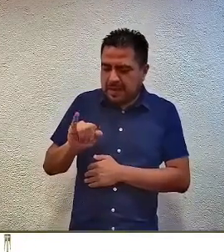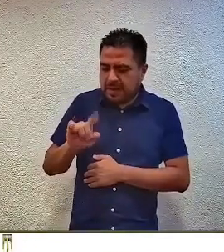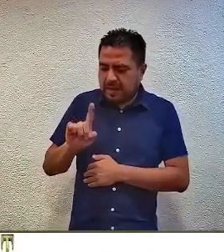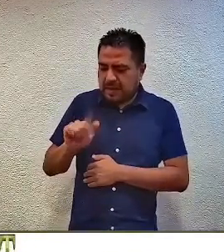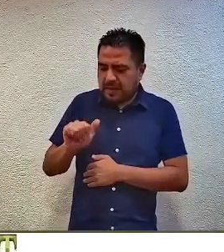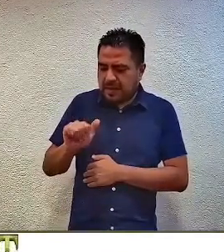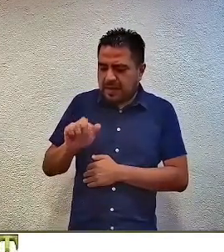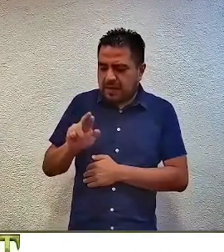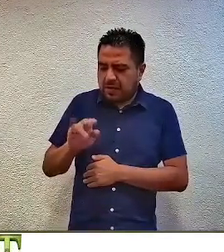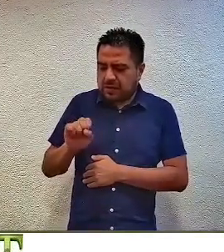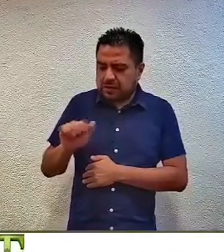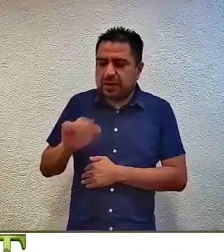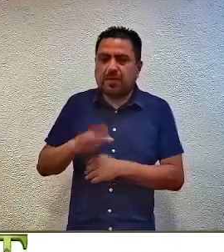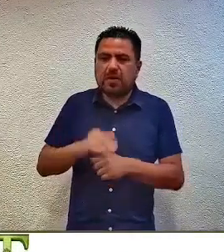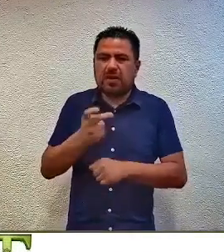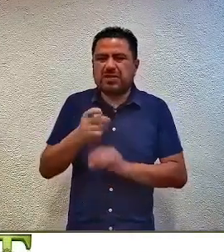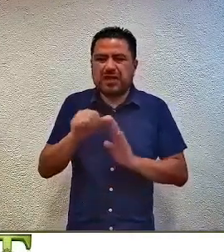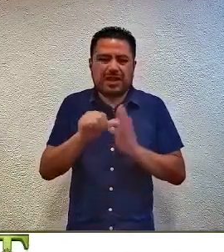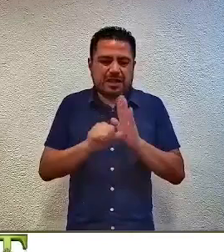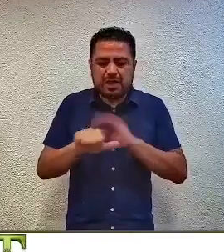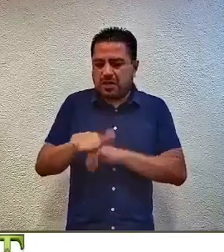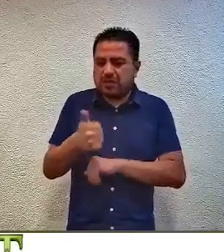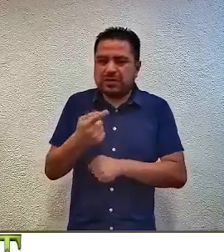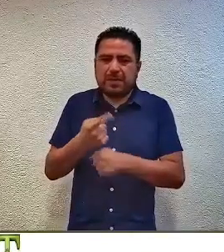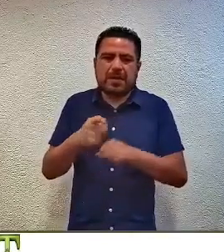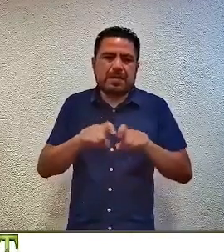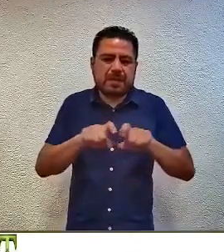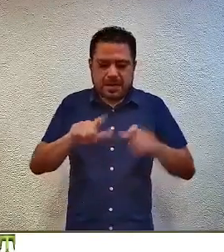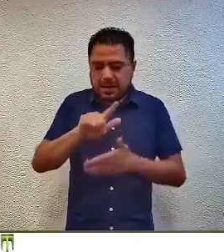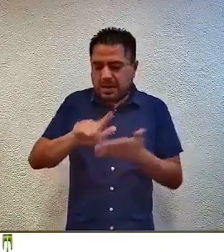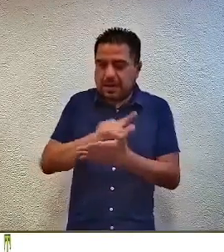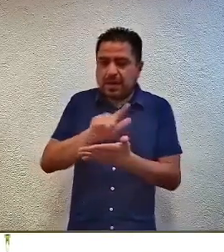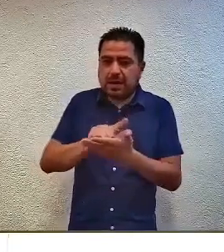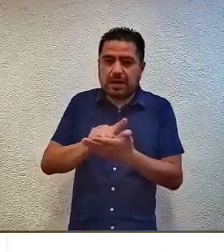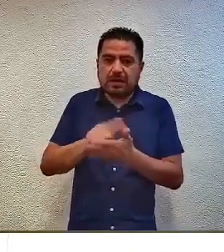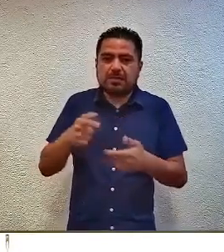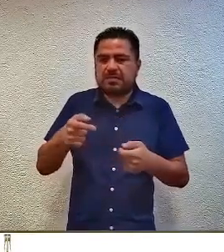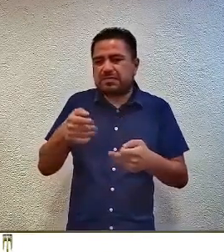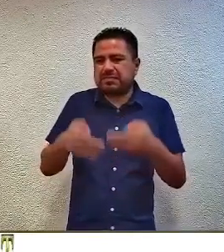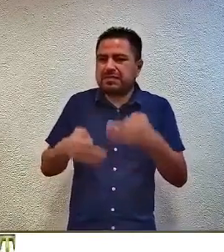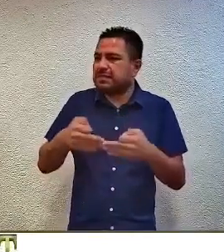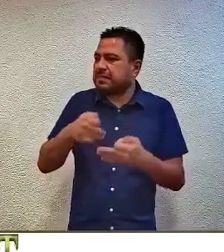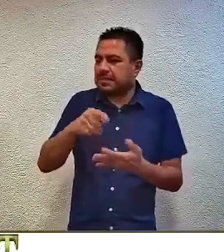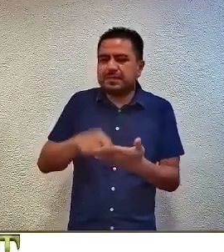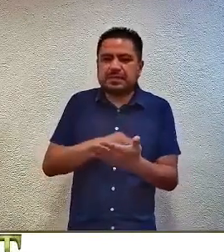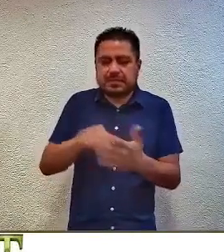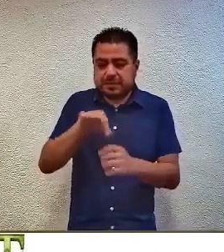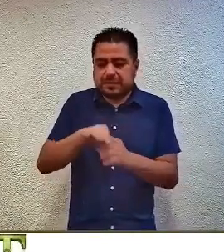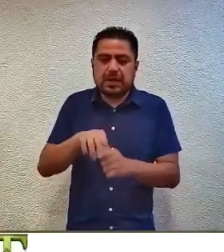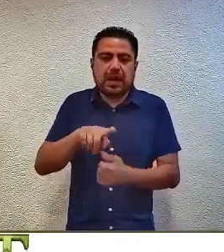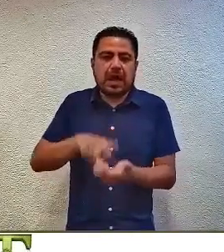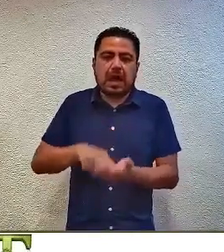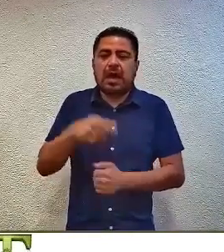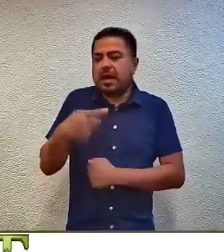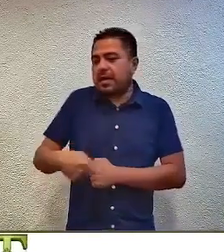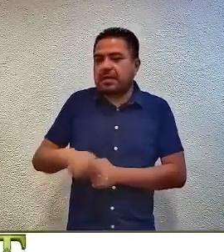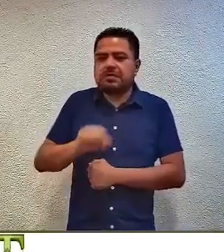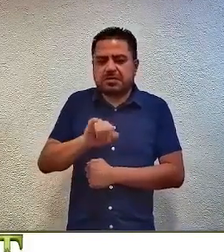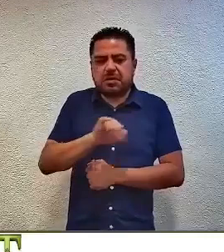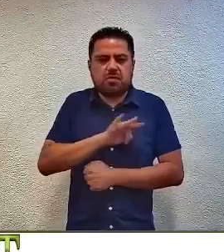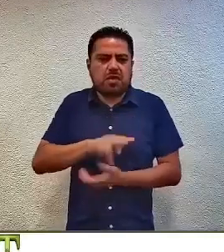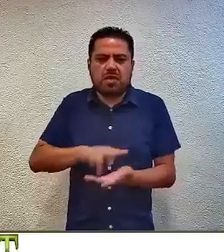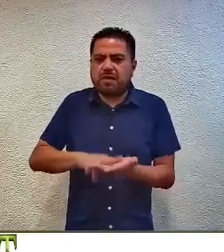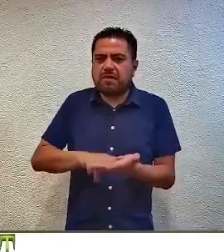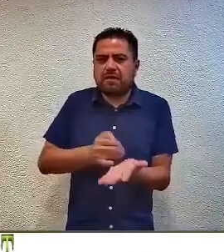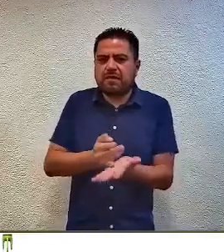Brito, por lo que en términos del artículo 11, párrafo primero de la Ley Orgánica del Tribunal Electoral del Estado de Guerrero, existe quórum legal para sesionar